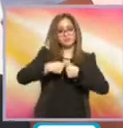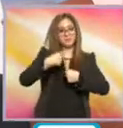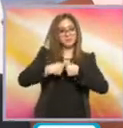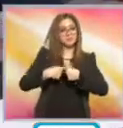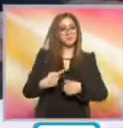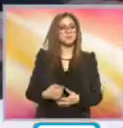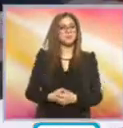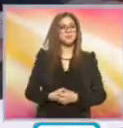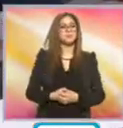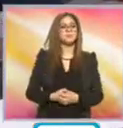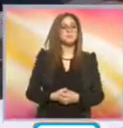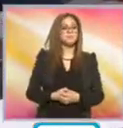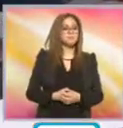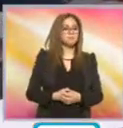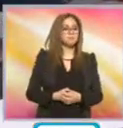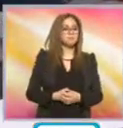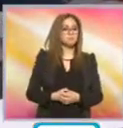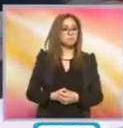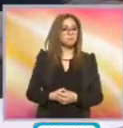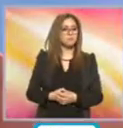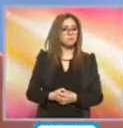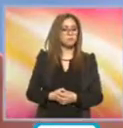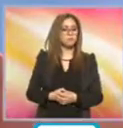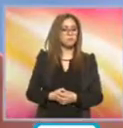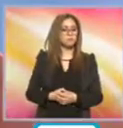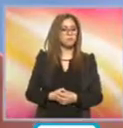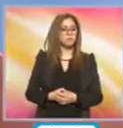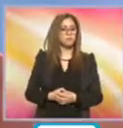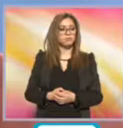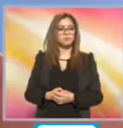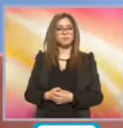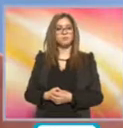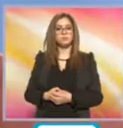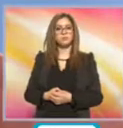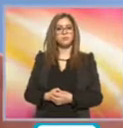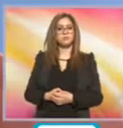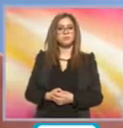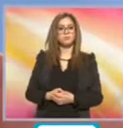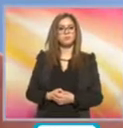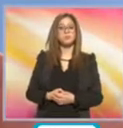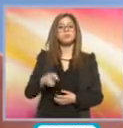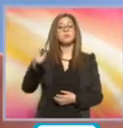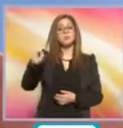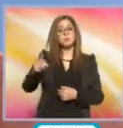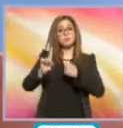profesiones. Muy bien, entonces el tema de servir de alguna u otra forma implica